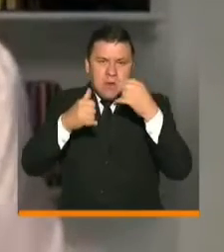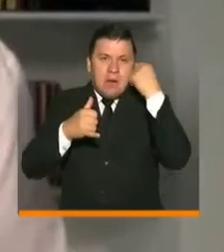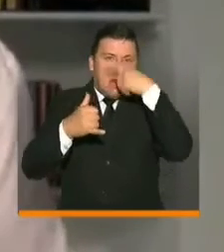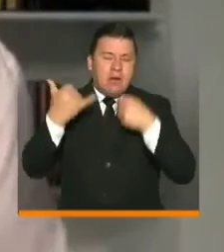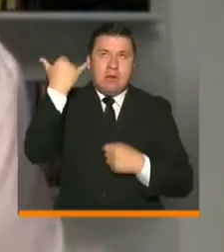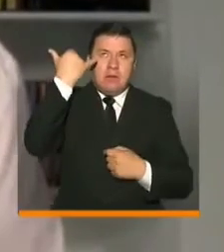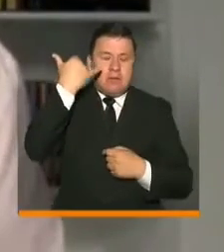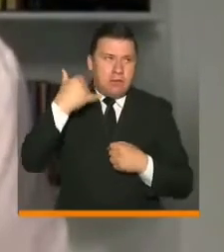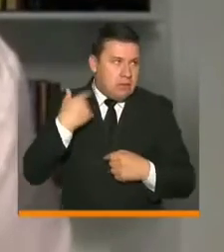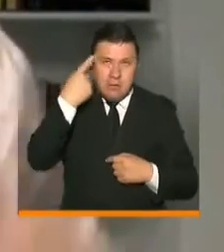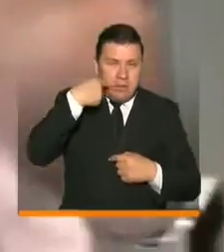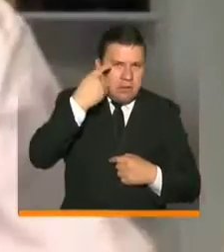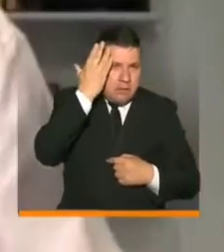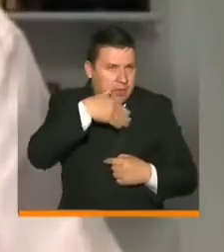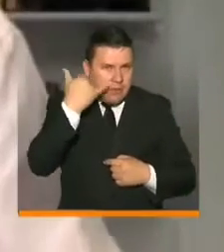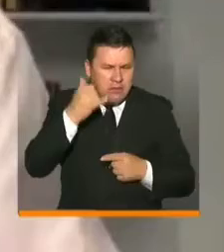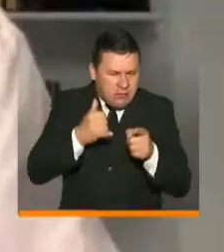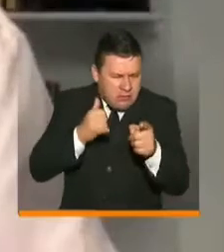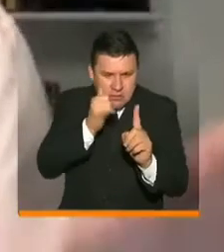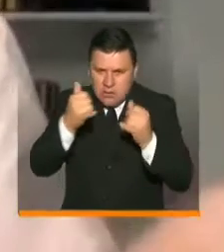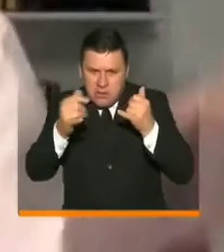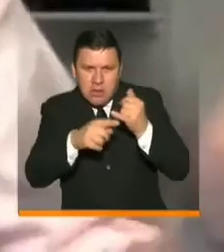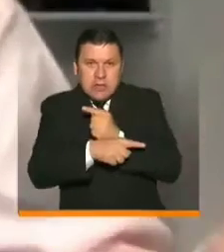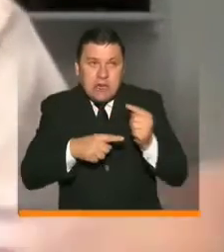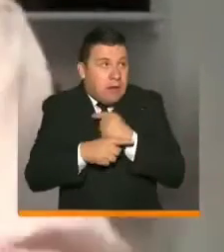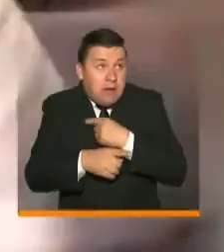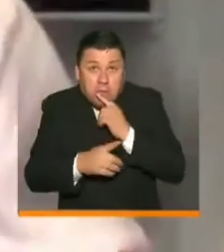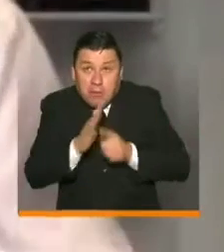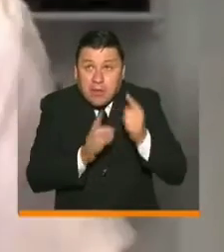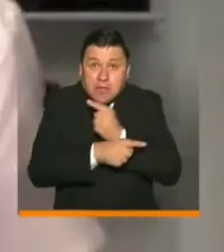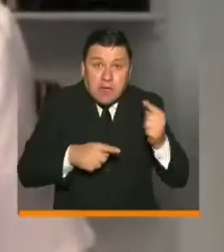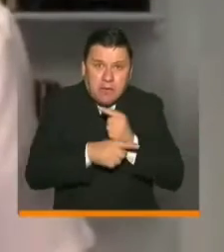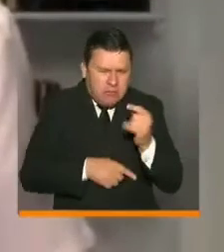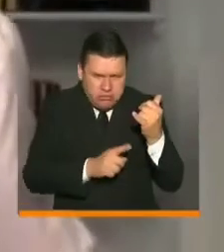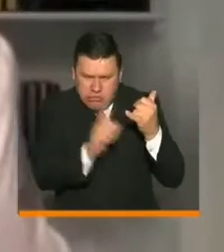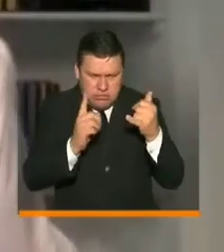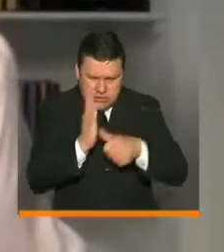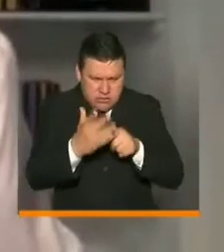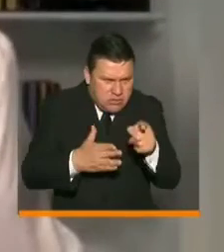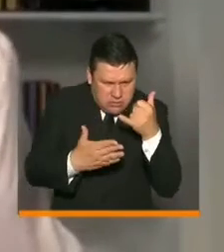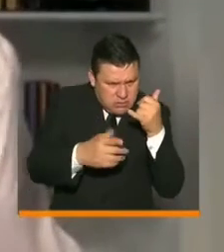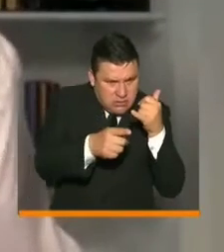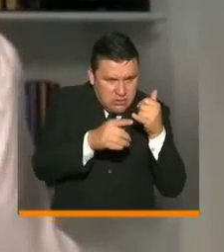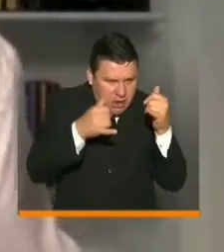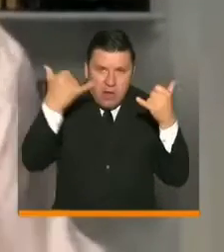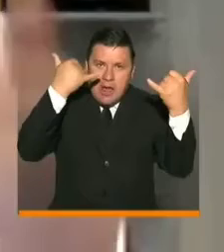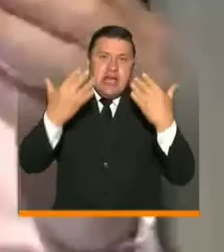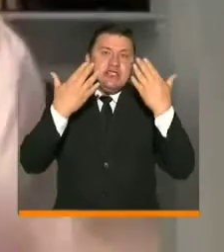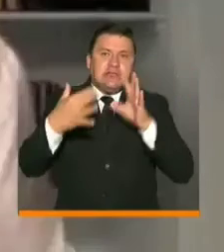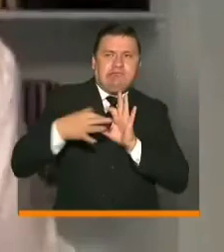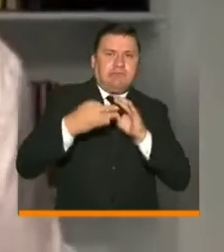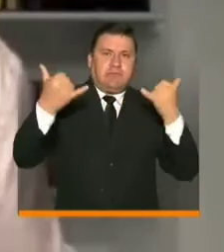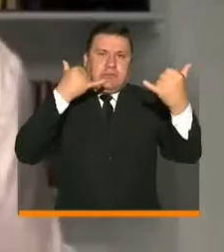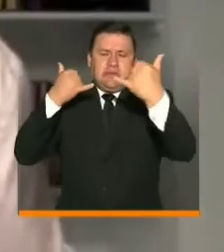reconocimiento facial para detectar esas caras que salían más de una vez a la semana y decir, bueno, aquí hay algo raro porque el pico y cédula no lo permite. Hemos